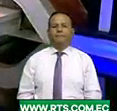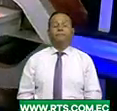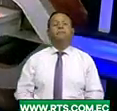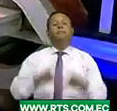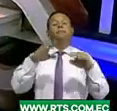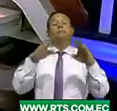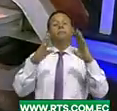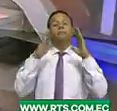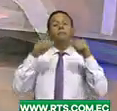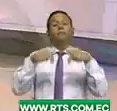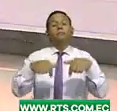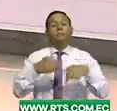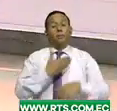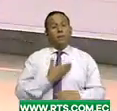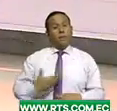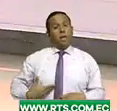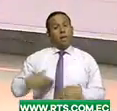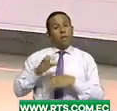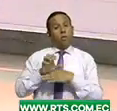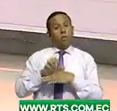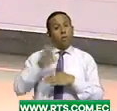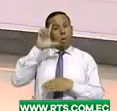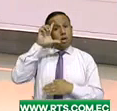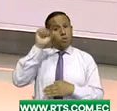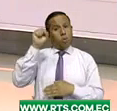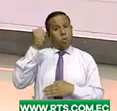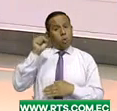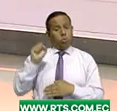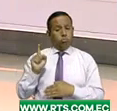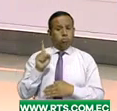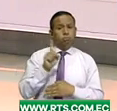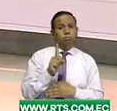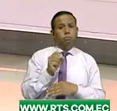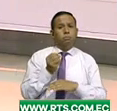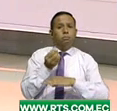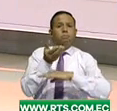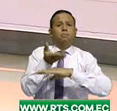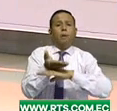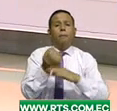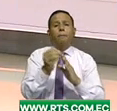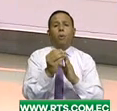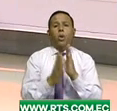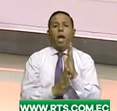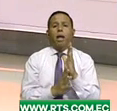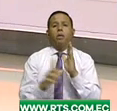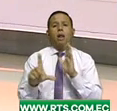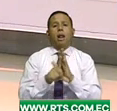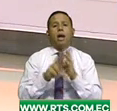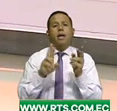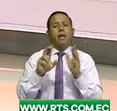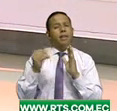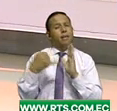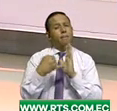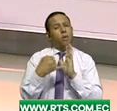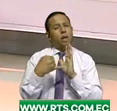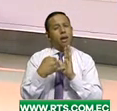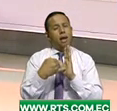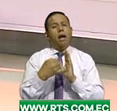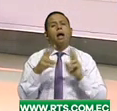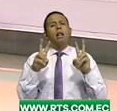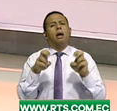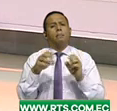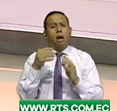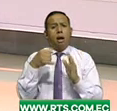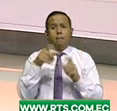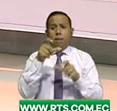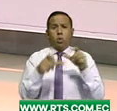Y atentos, porque el presidente de la República, Guillermo Lasso, presentó el proyecto de ley tributaria que pretende aliviar de impuestos a